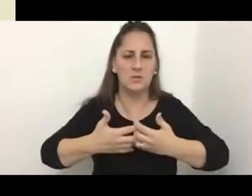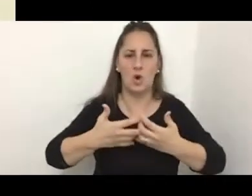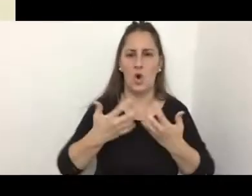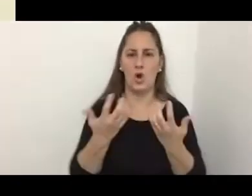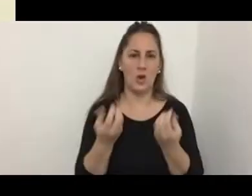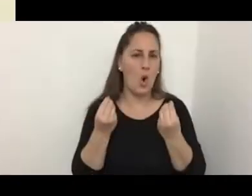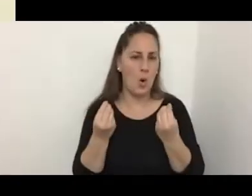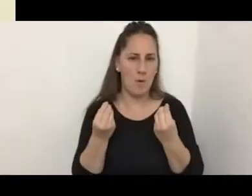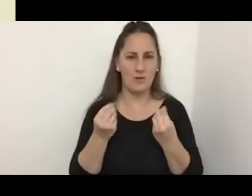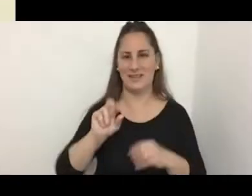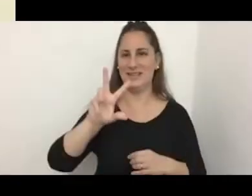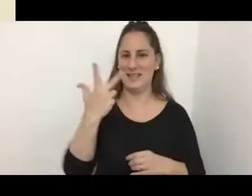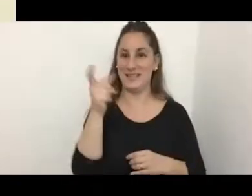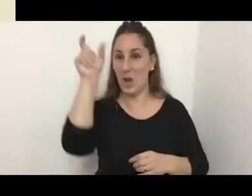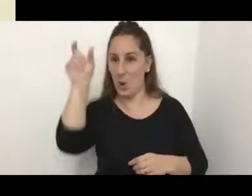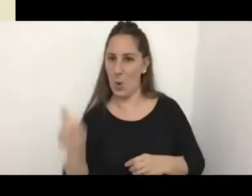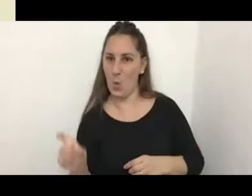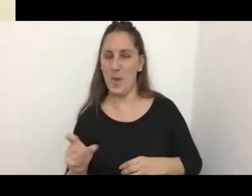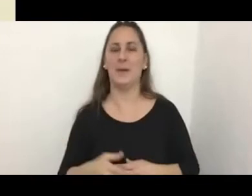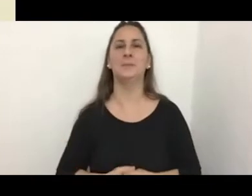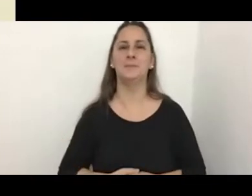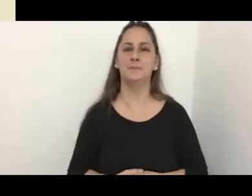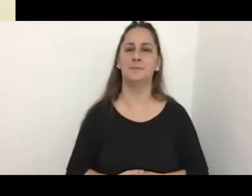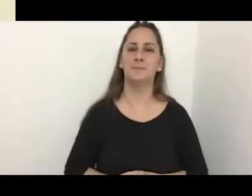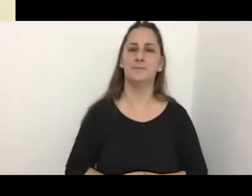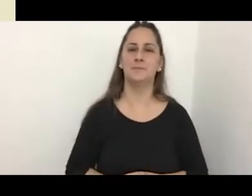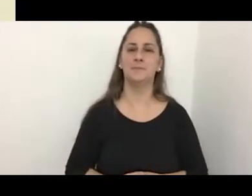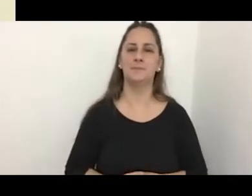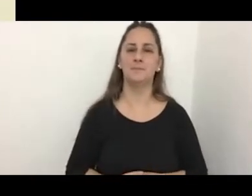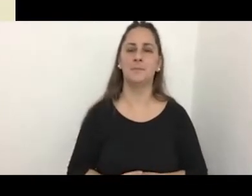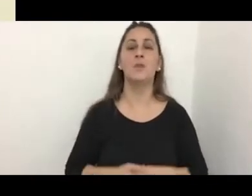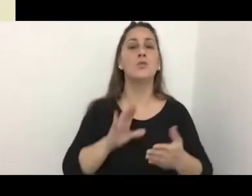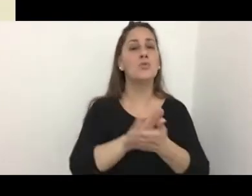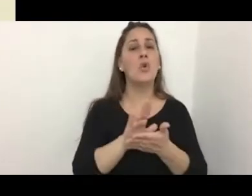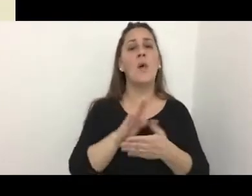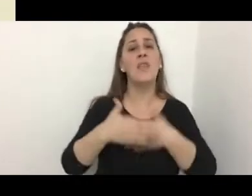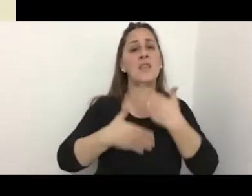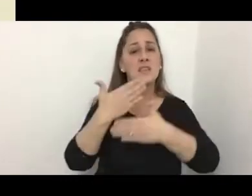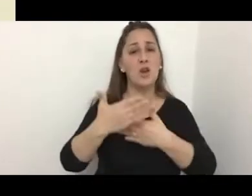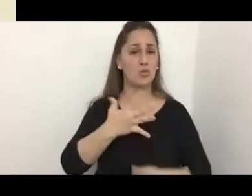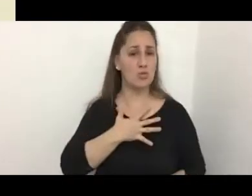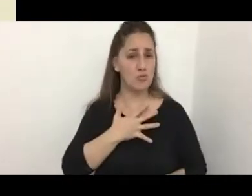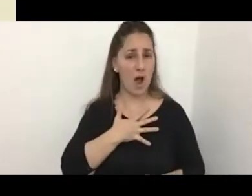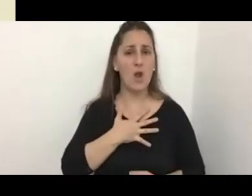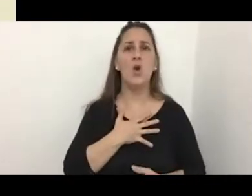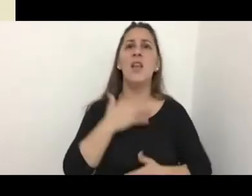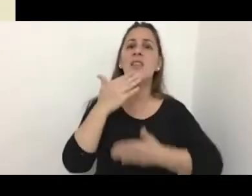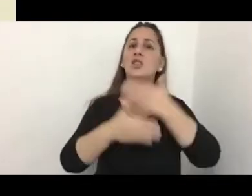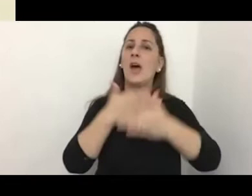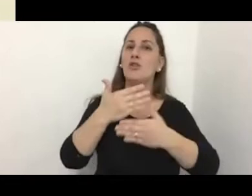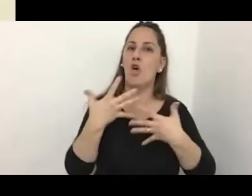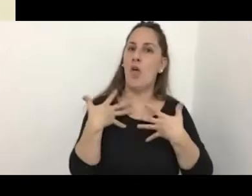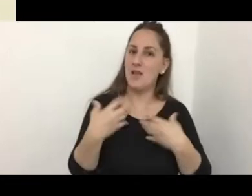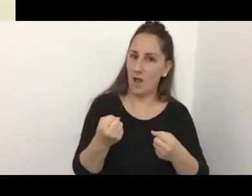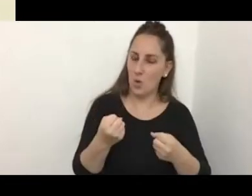la tercera columna. Cuestiones vinculadas con el desarrollo humano y el desarrollo de la salud, ¿no? Yo siempre cuando